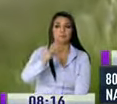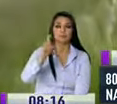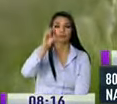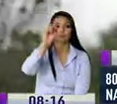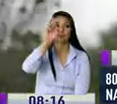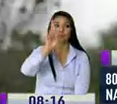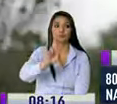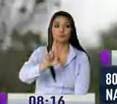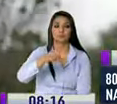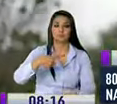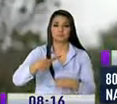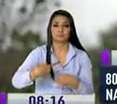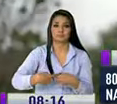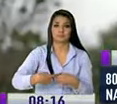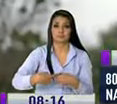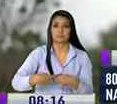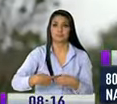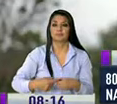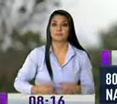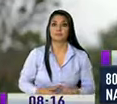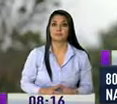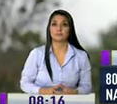Quito. Básicamente estamos